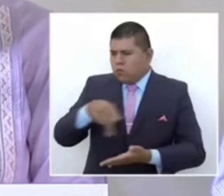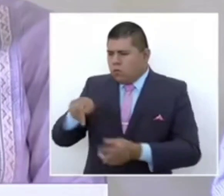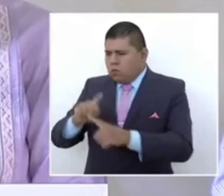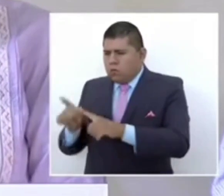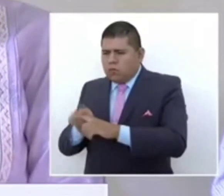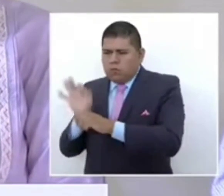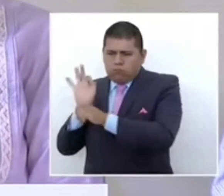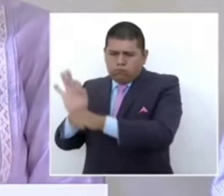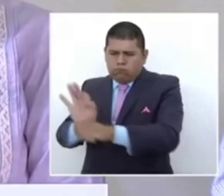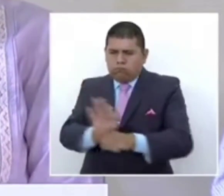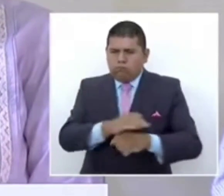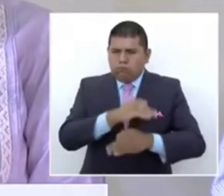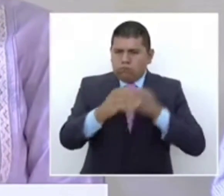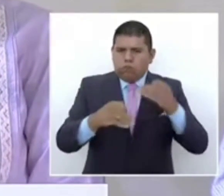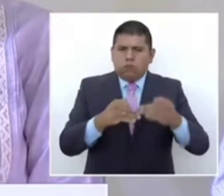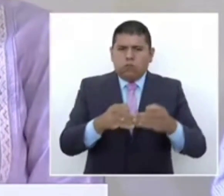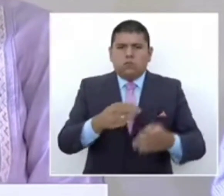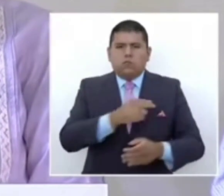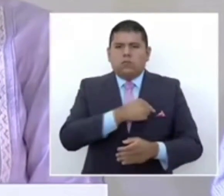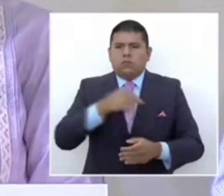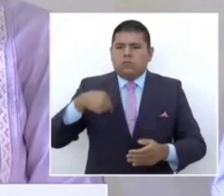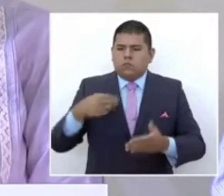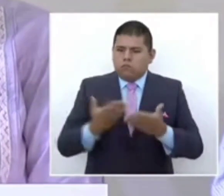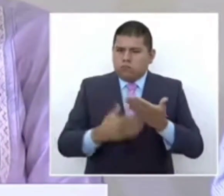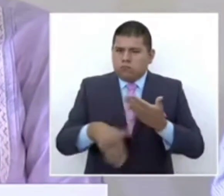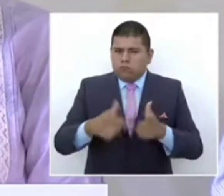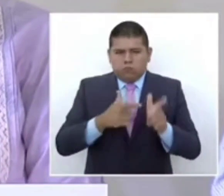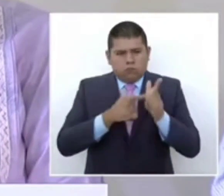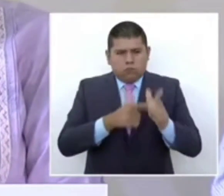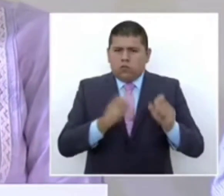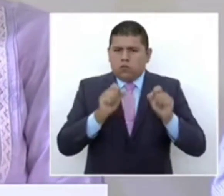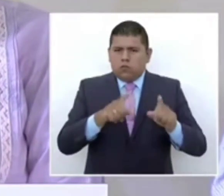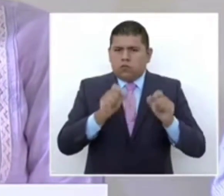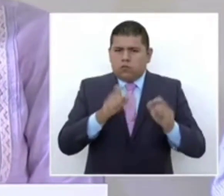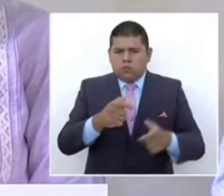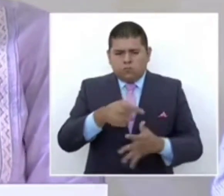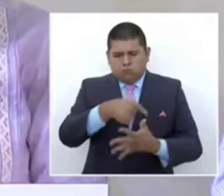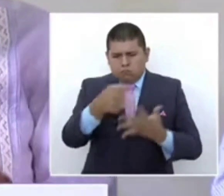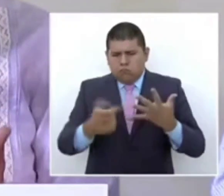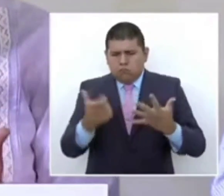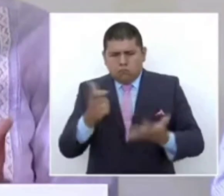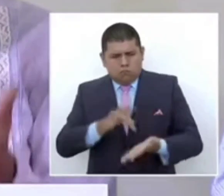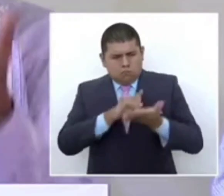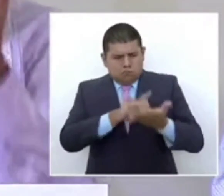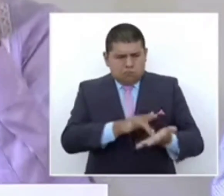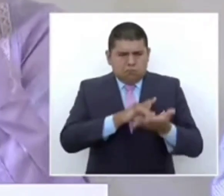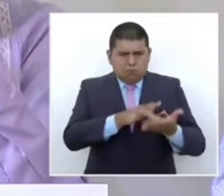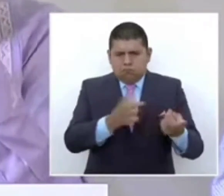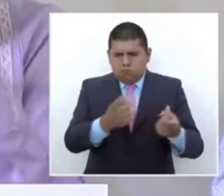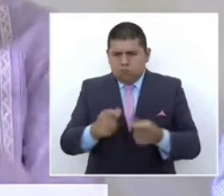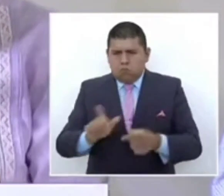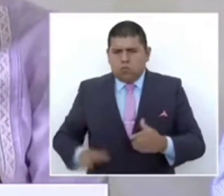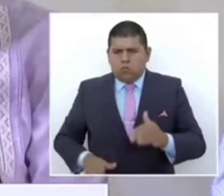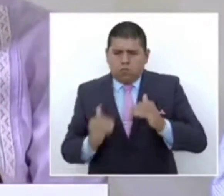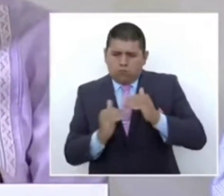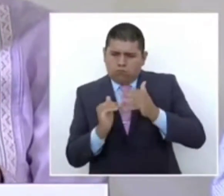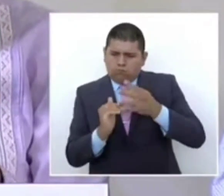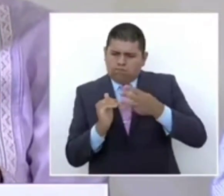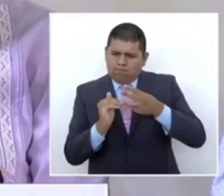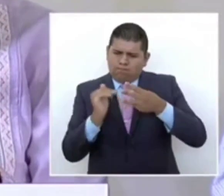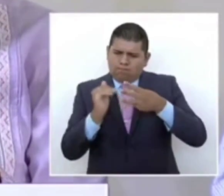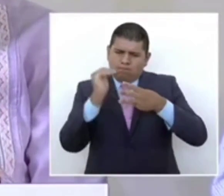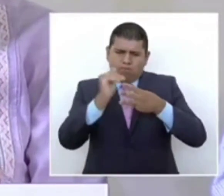seguir así, inyectando recursos, apoyos, de abajo hacia arriba.